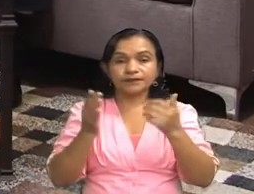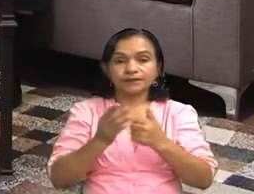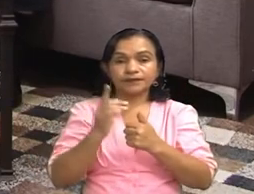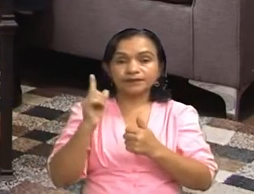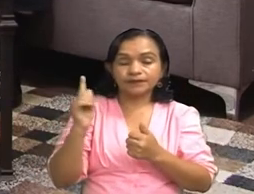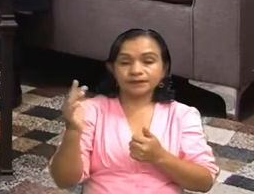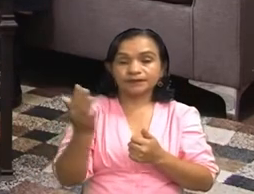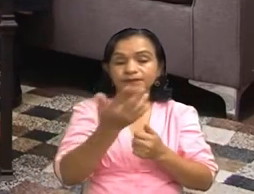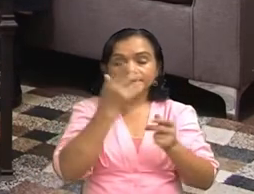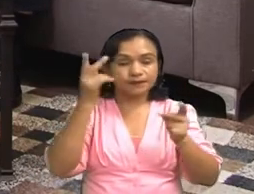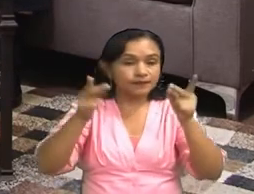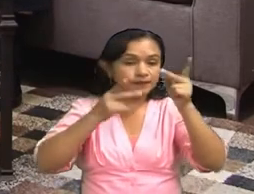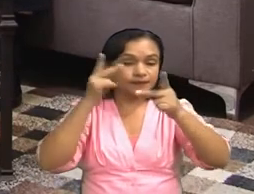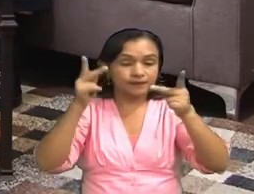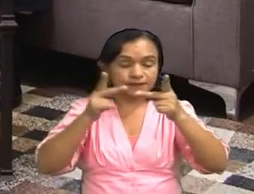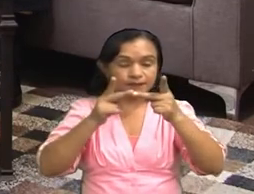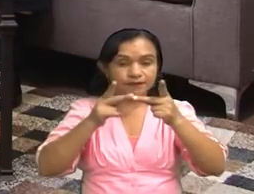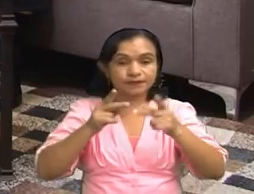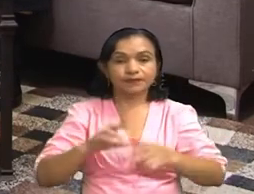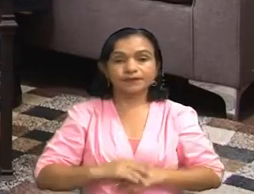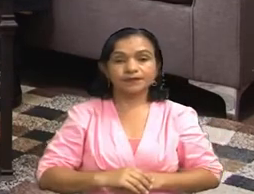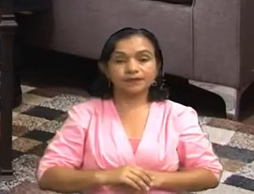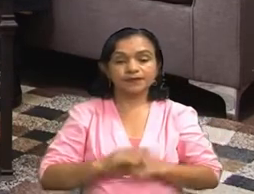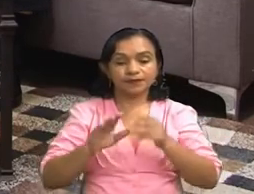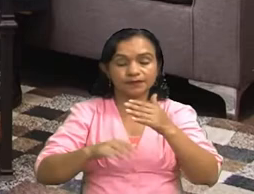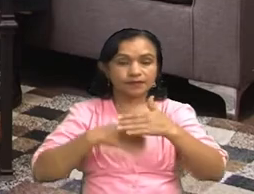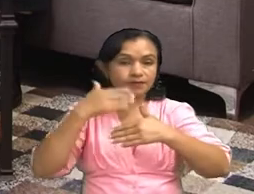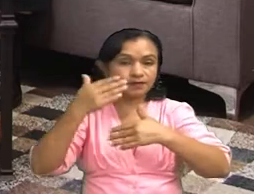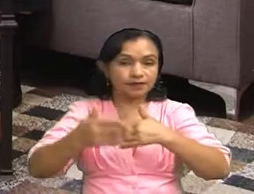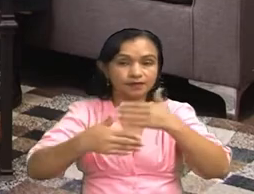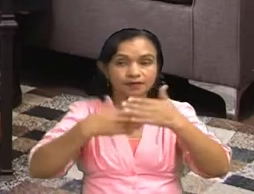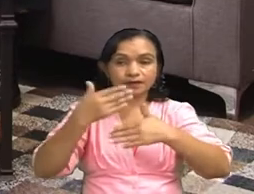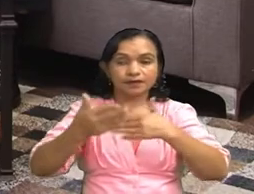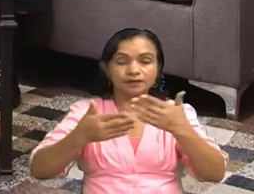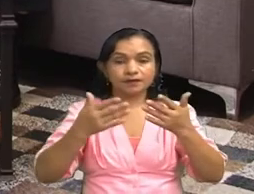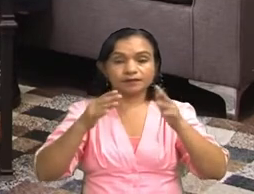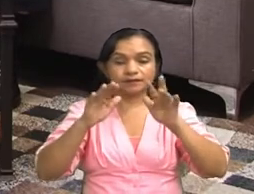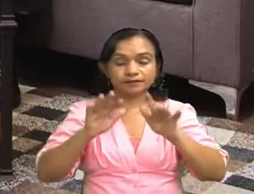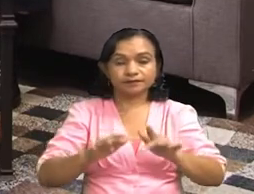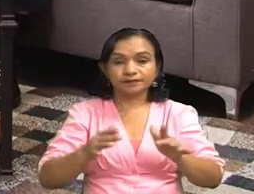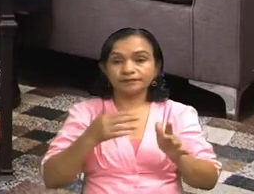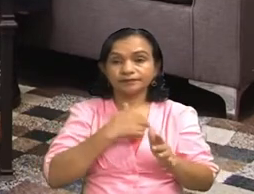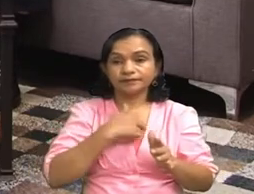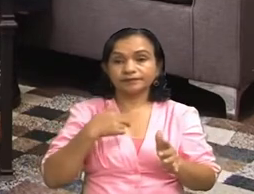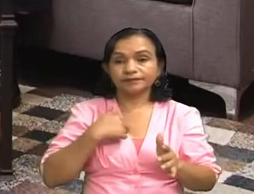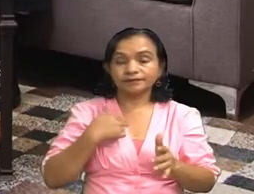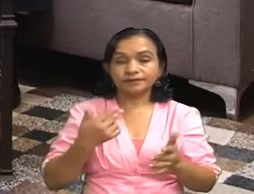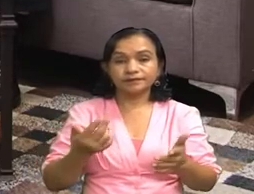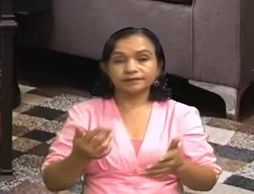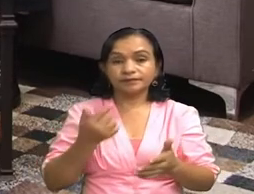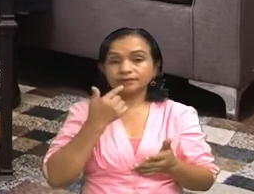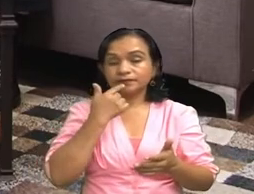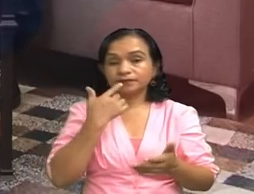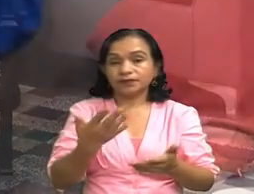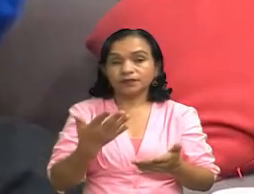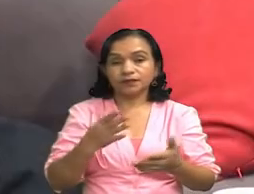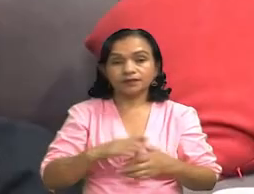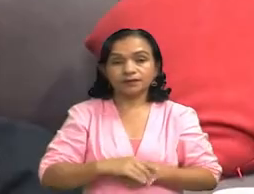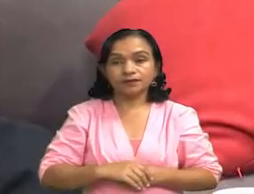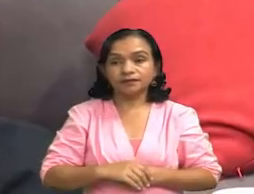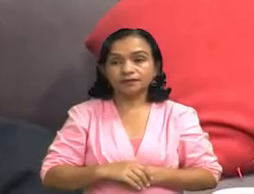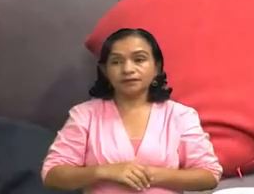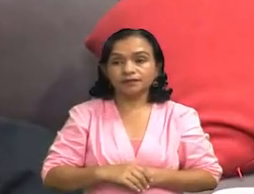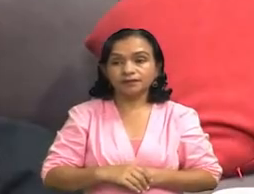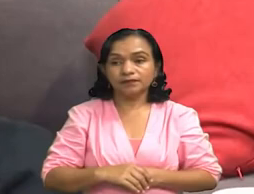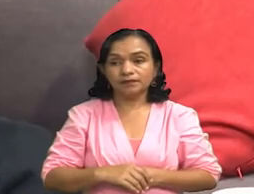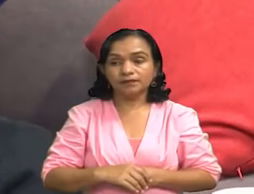total, que en su tiempo posteriormente vamos a pasar al electrónico. Claro. Porque todavía